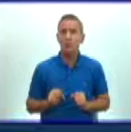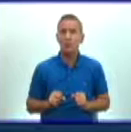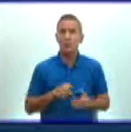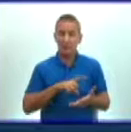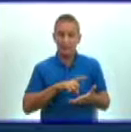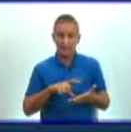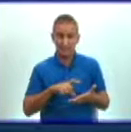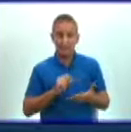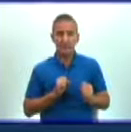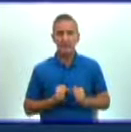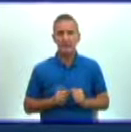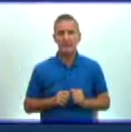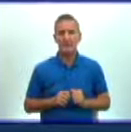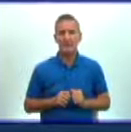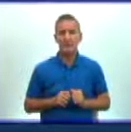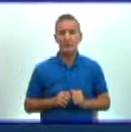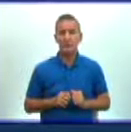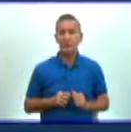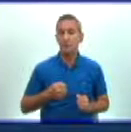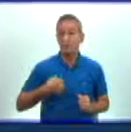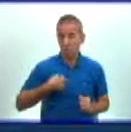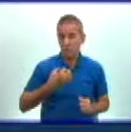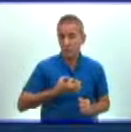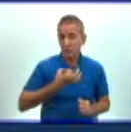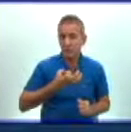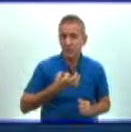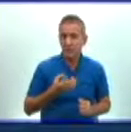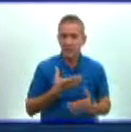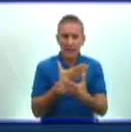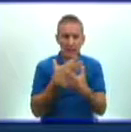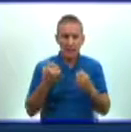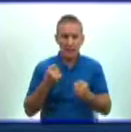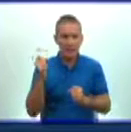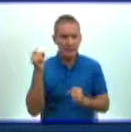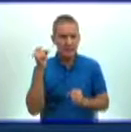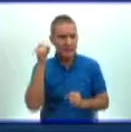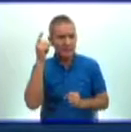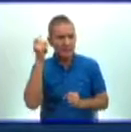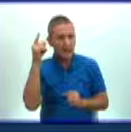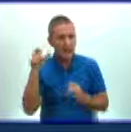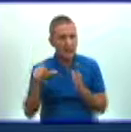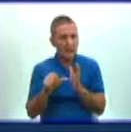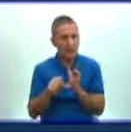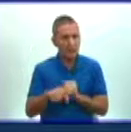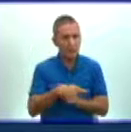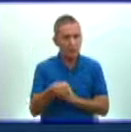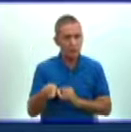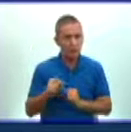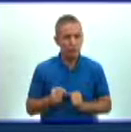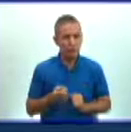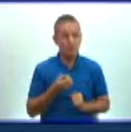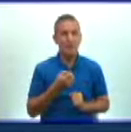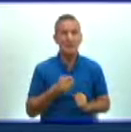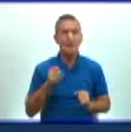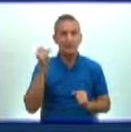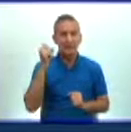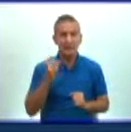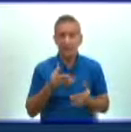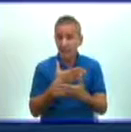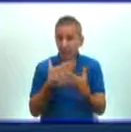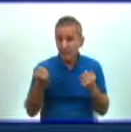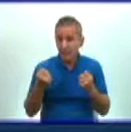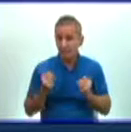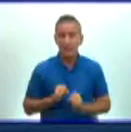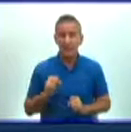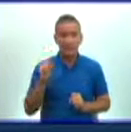había comentado. Pérdida de la idea central. Si usted pierde su idea central, es